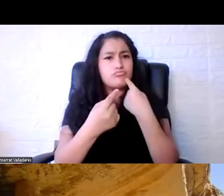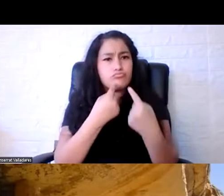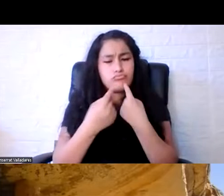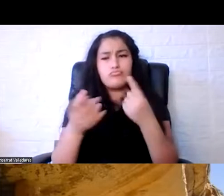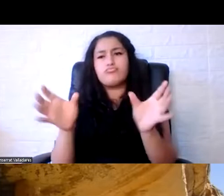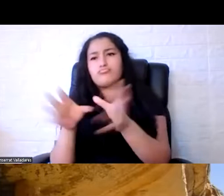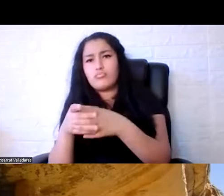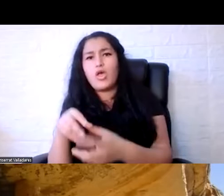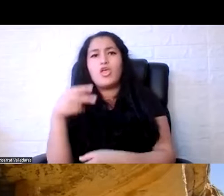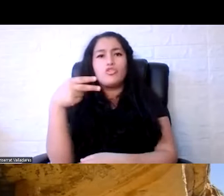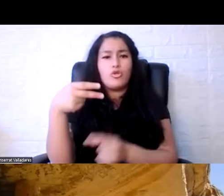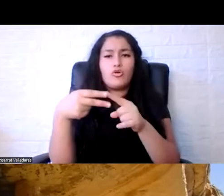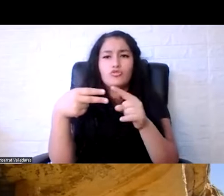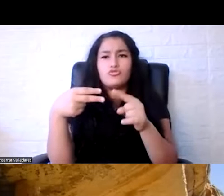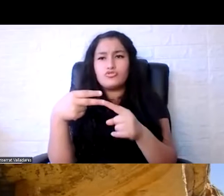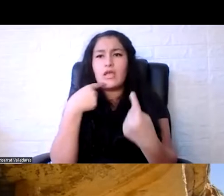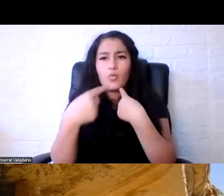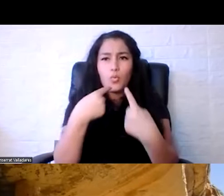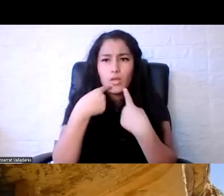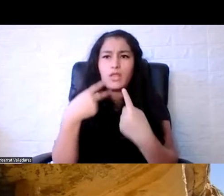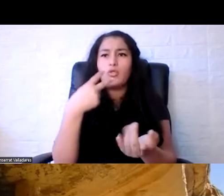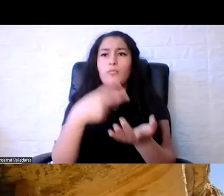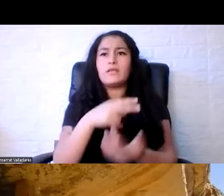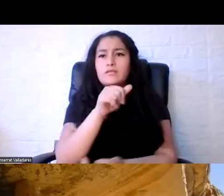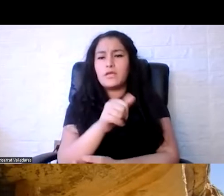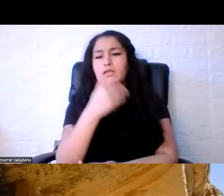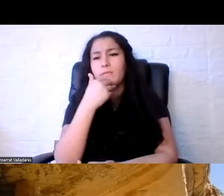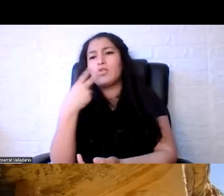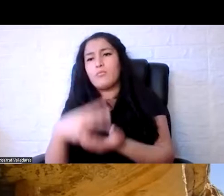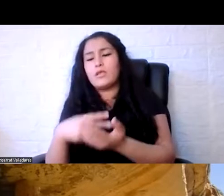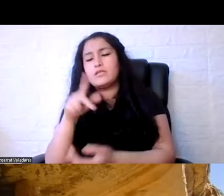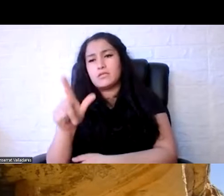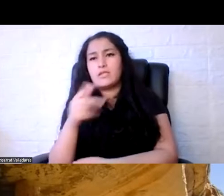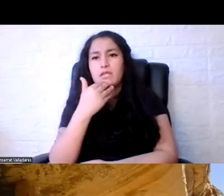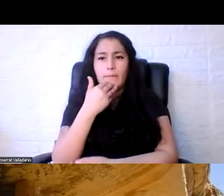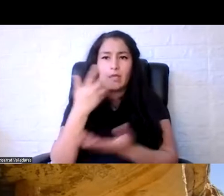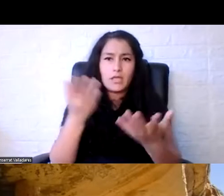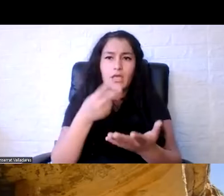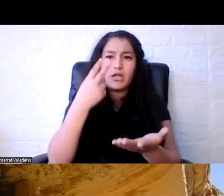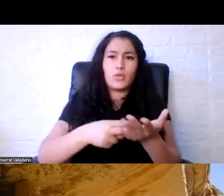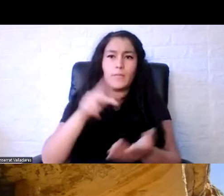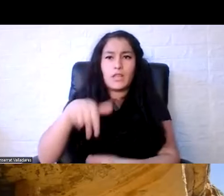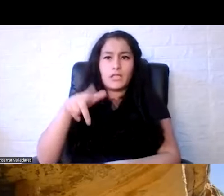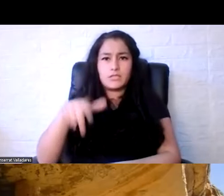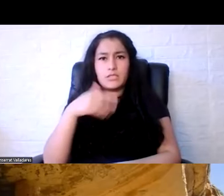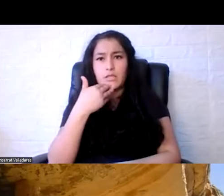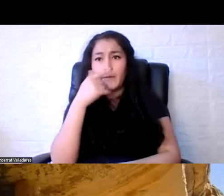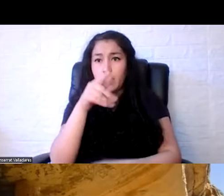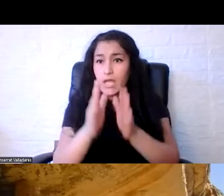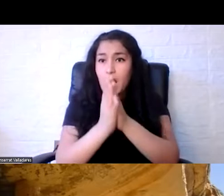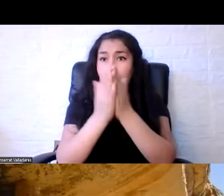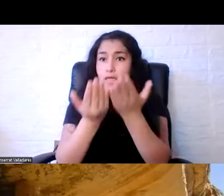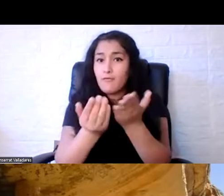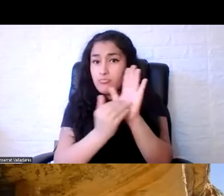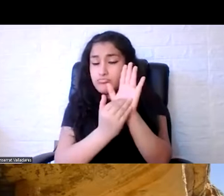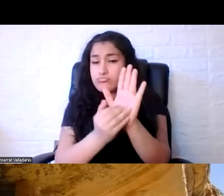2 encuestas, una en 2006-2007, otra en 2017. Y de hecho el libro que se veía en la portada es una